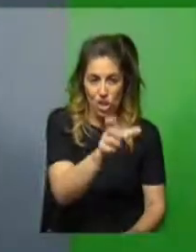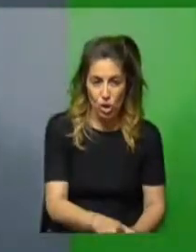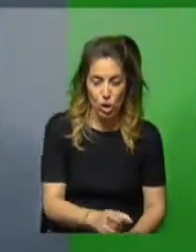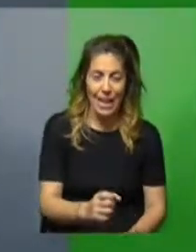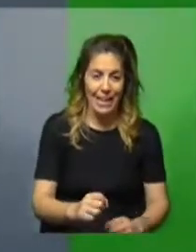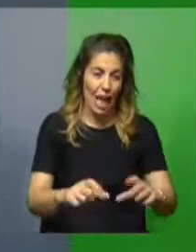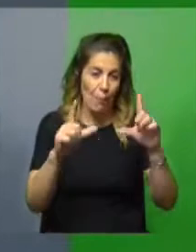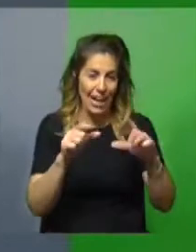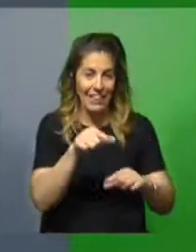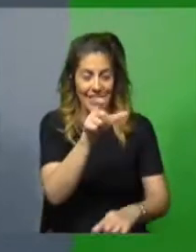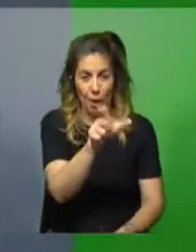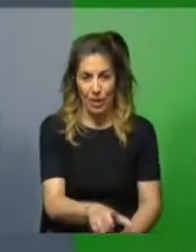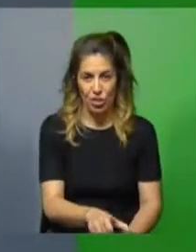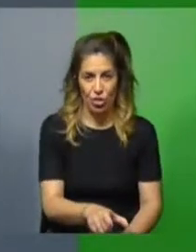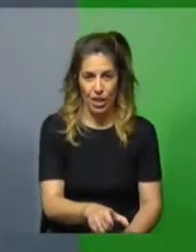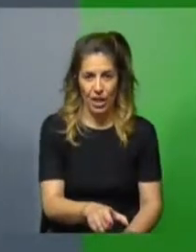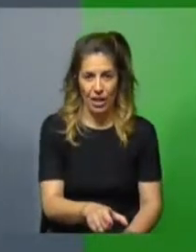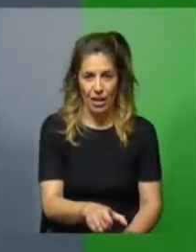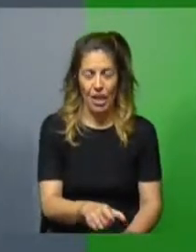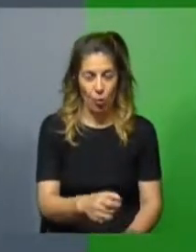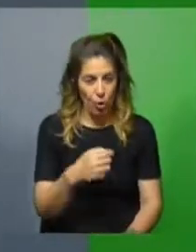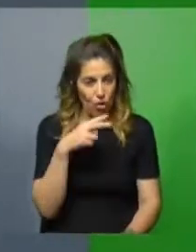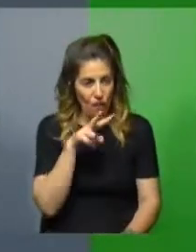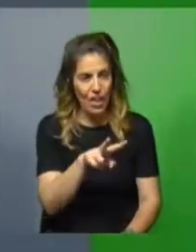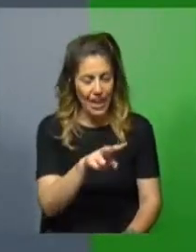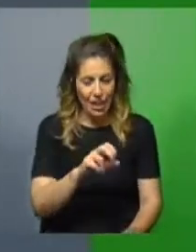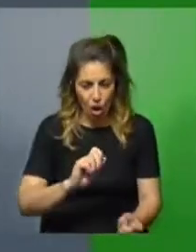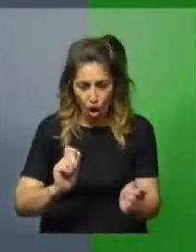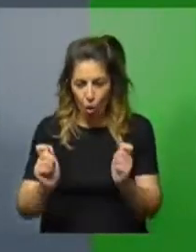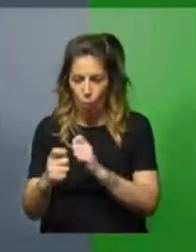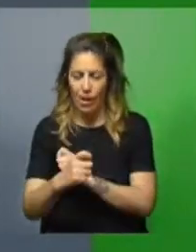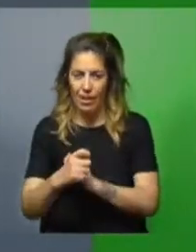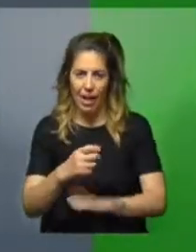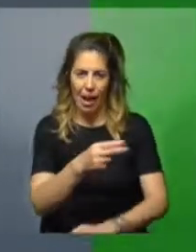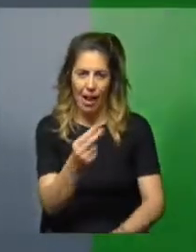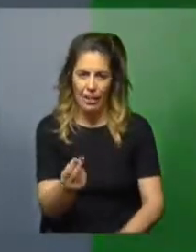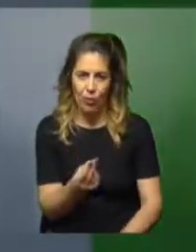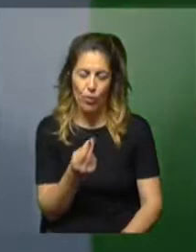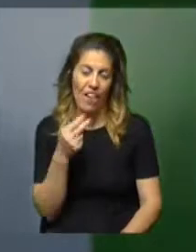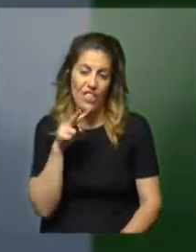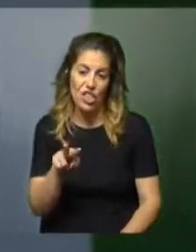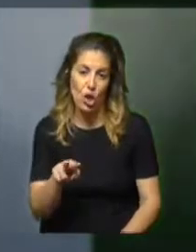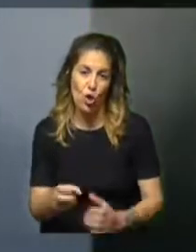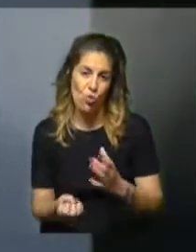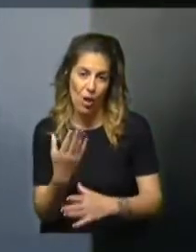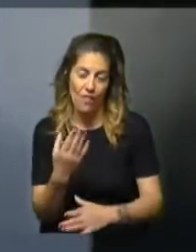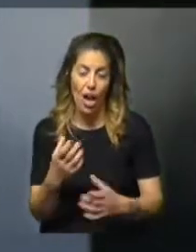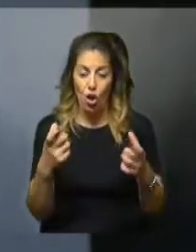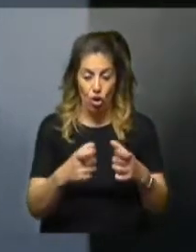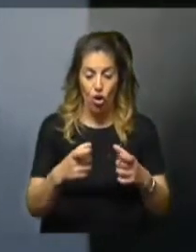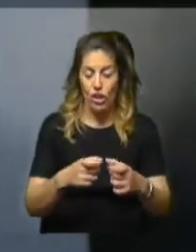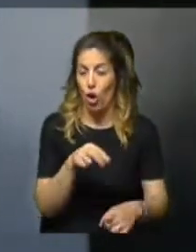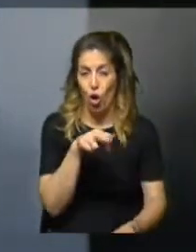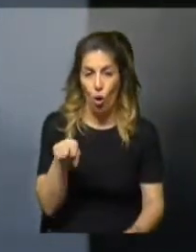uno su propia esa imagen Y vuelca no de una manera este una visión nueva y con los discos pasa lo mismo